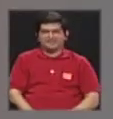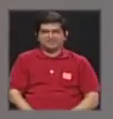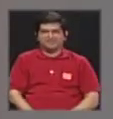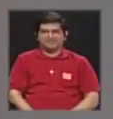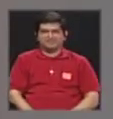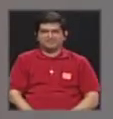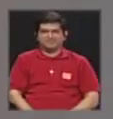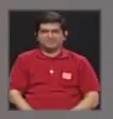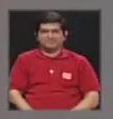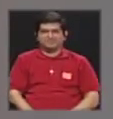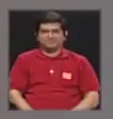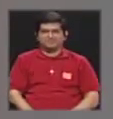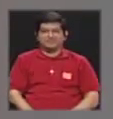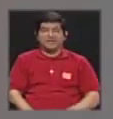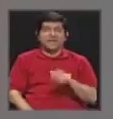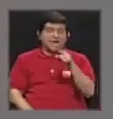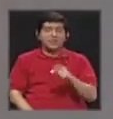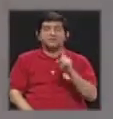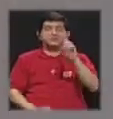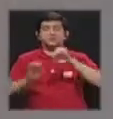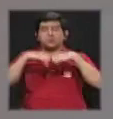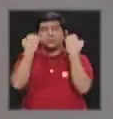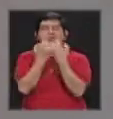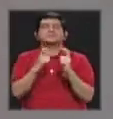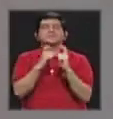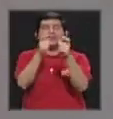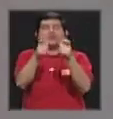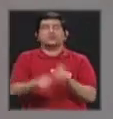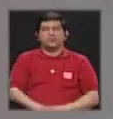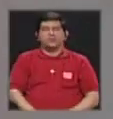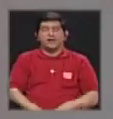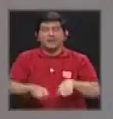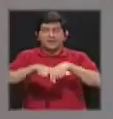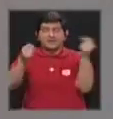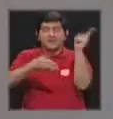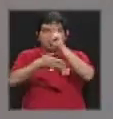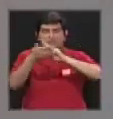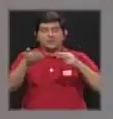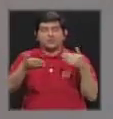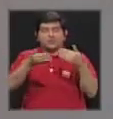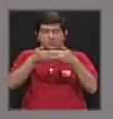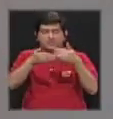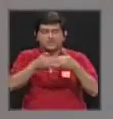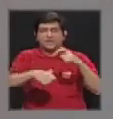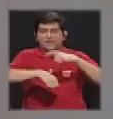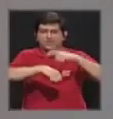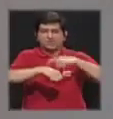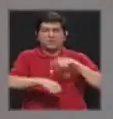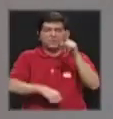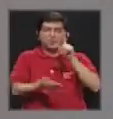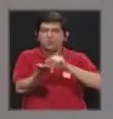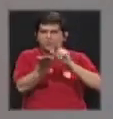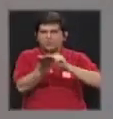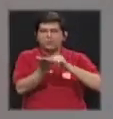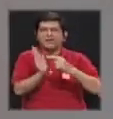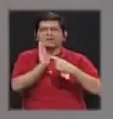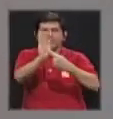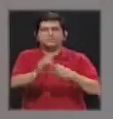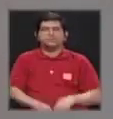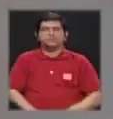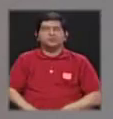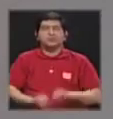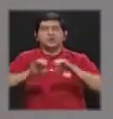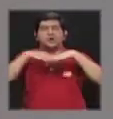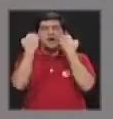donde donan un estadio, y por cierto el Semanario Universidad recientemente sacaba una publicación en ese sentido, donan un